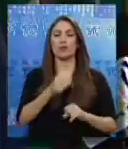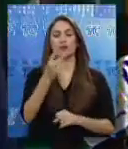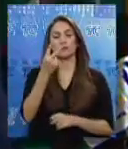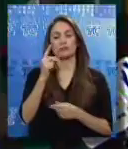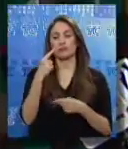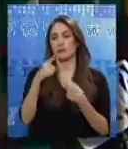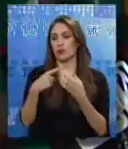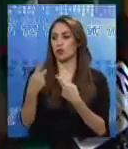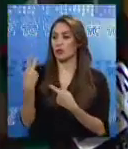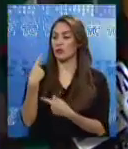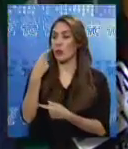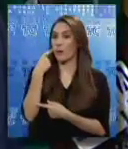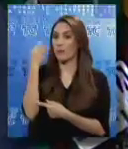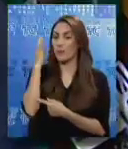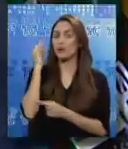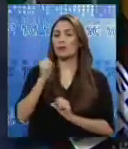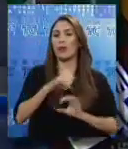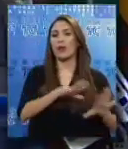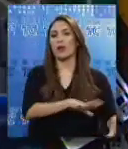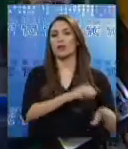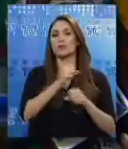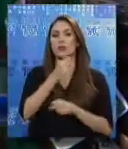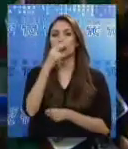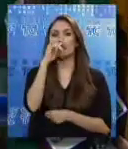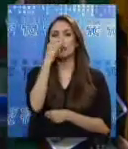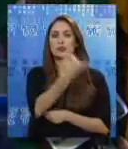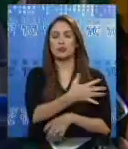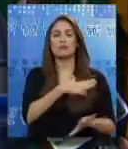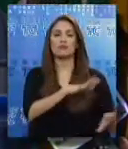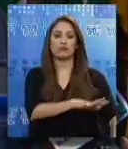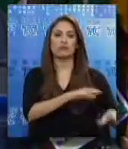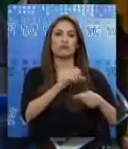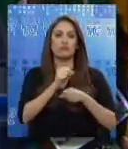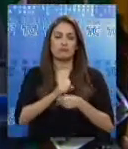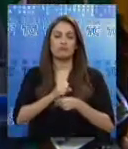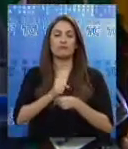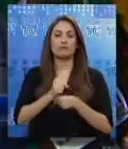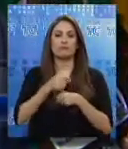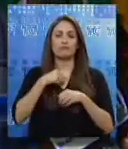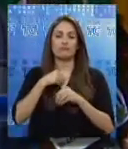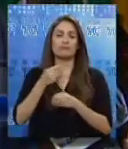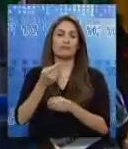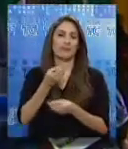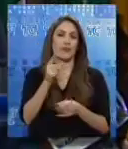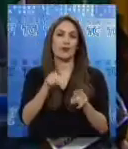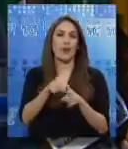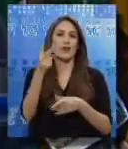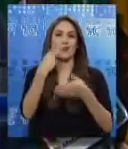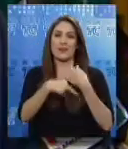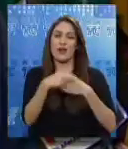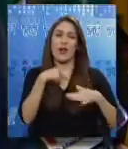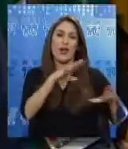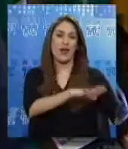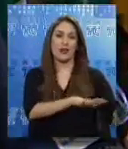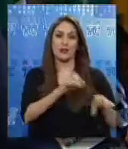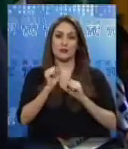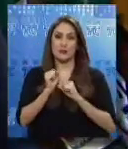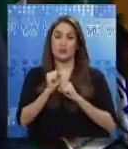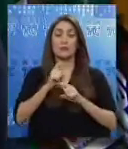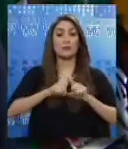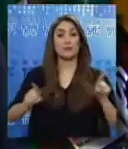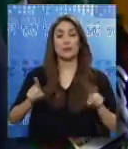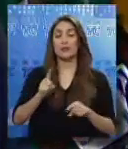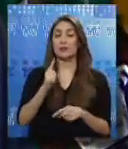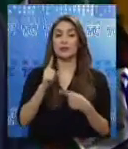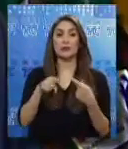ley no es clara porque en anteriores modificaciones al Código Civil ya se estableció, por ejemplo, que la unión